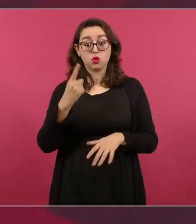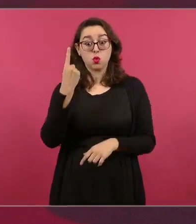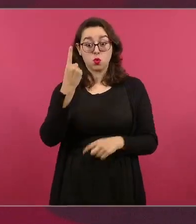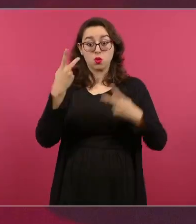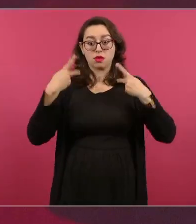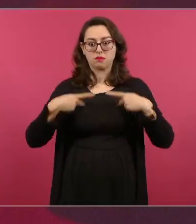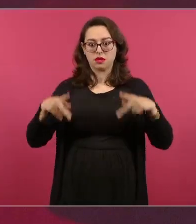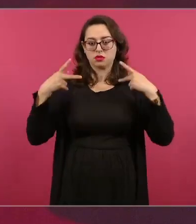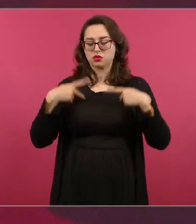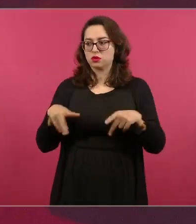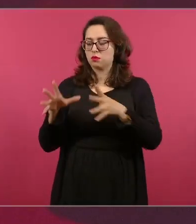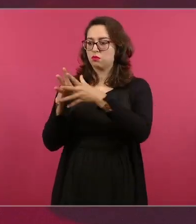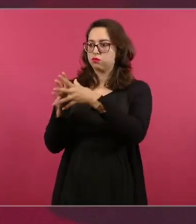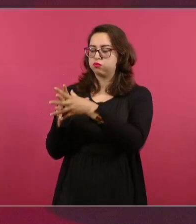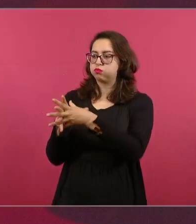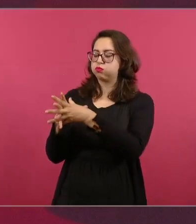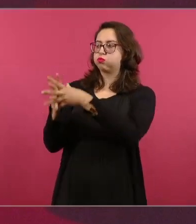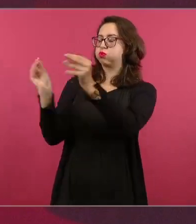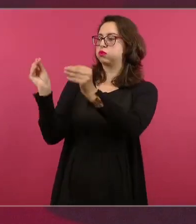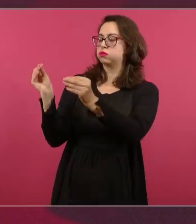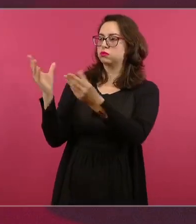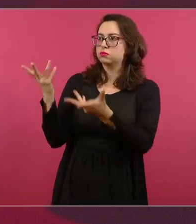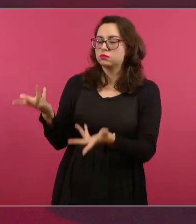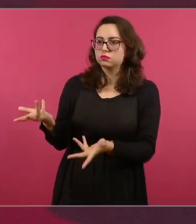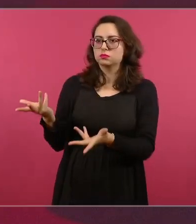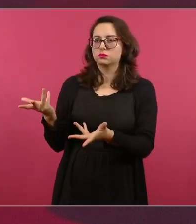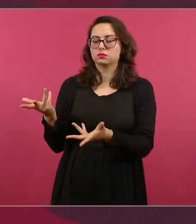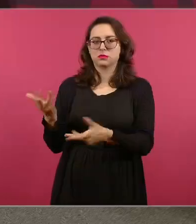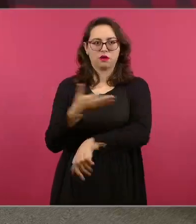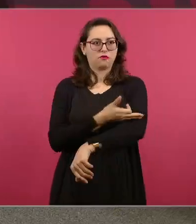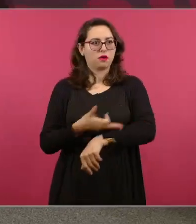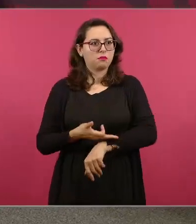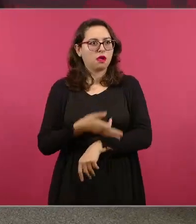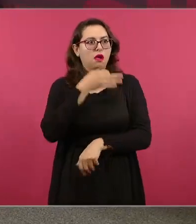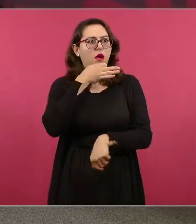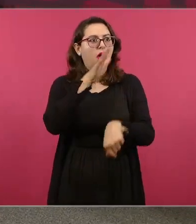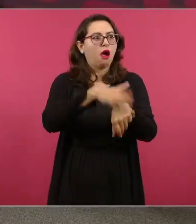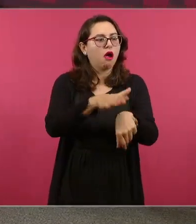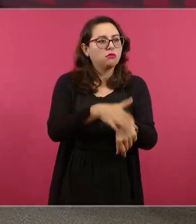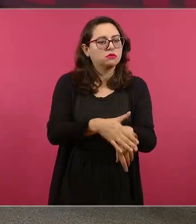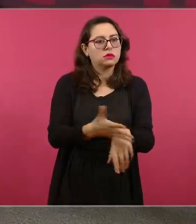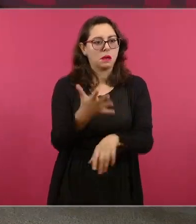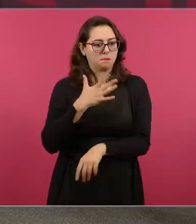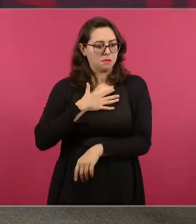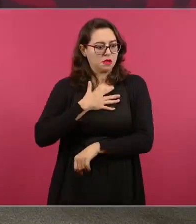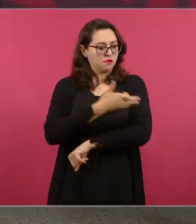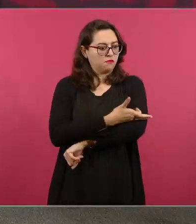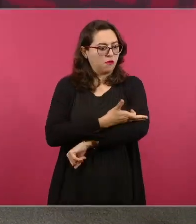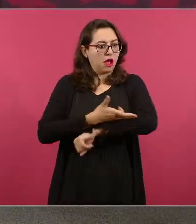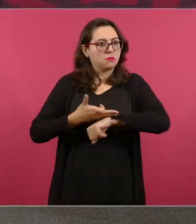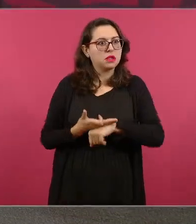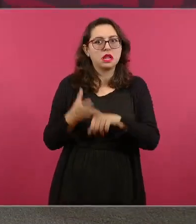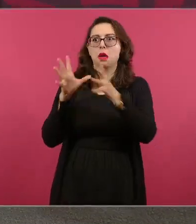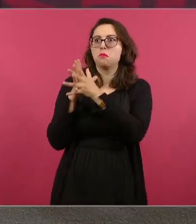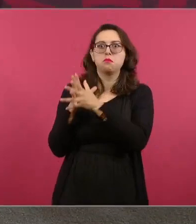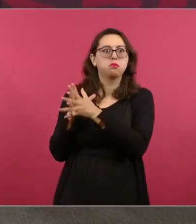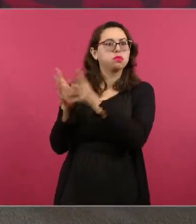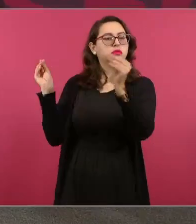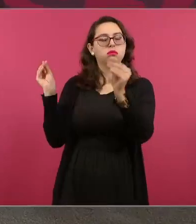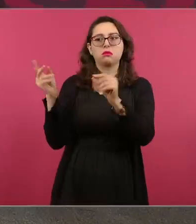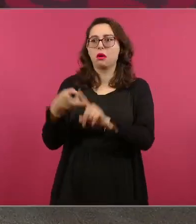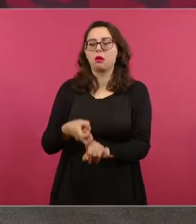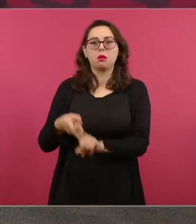acude o informa de que tienen un desaparecido,